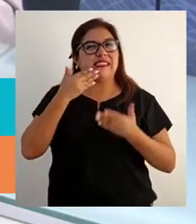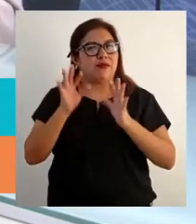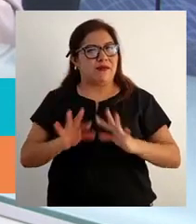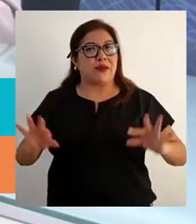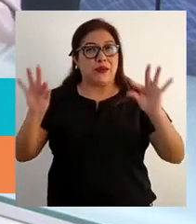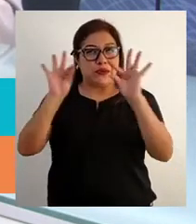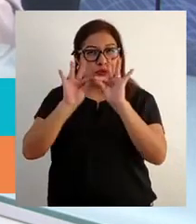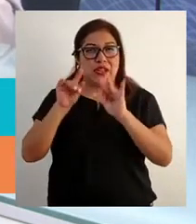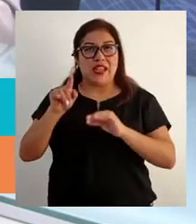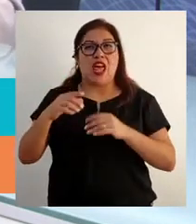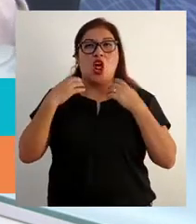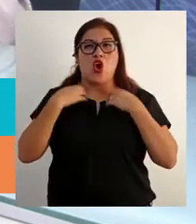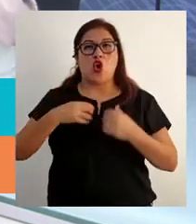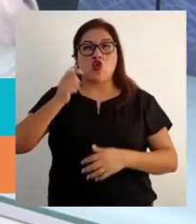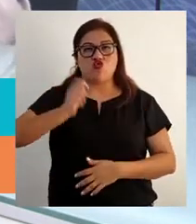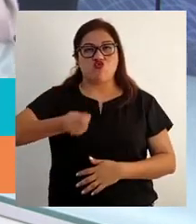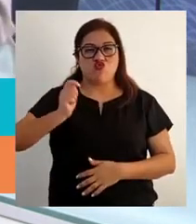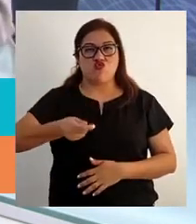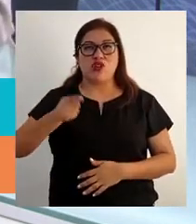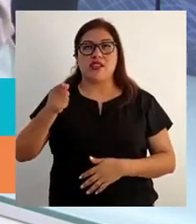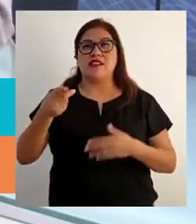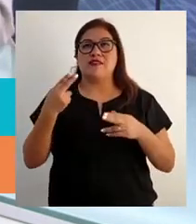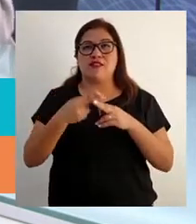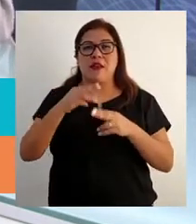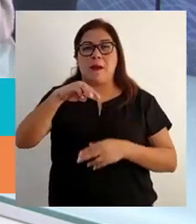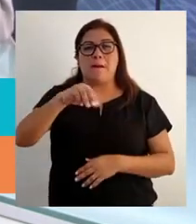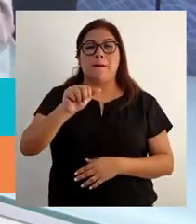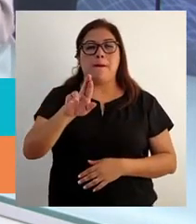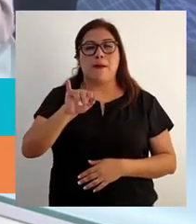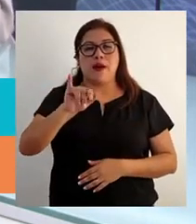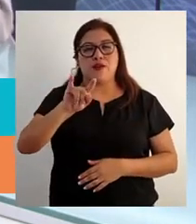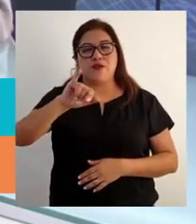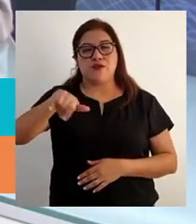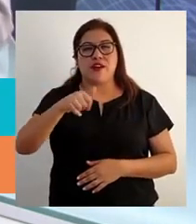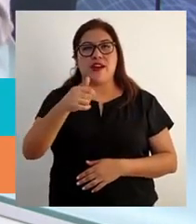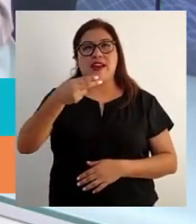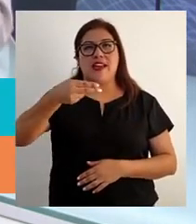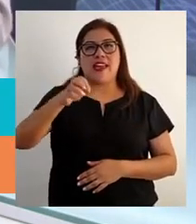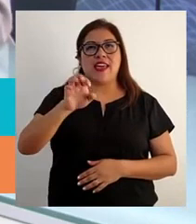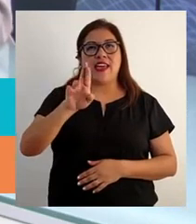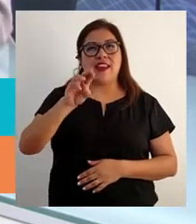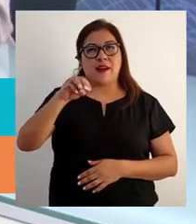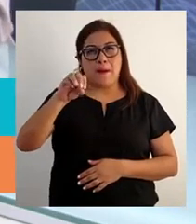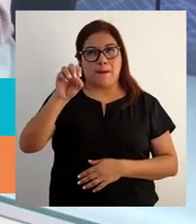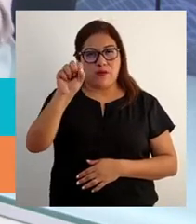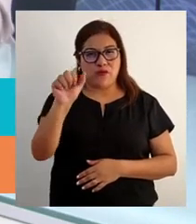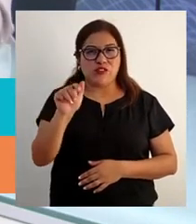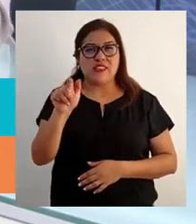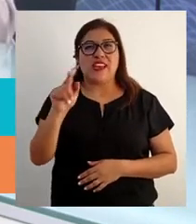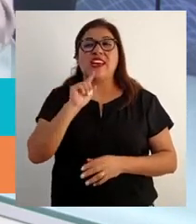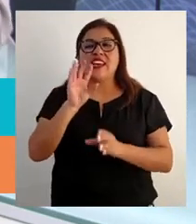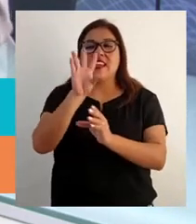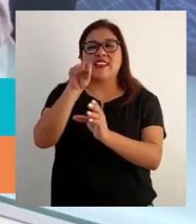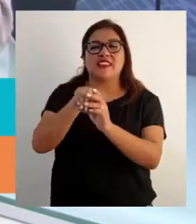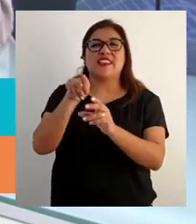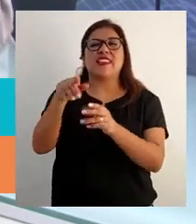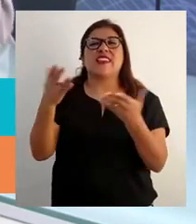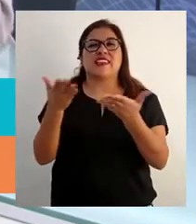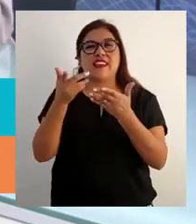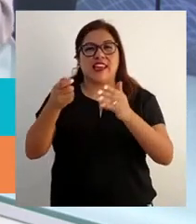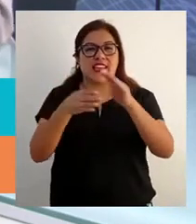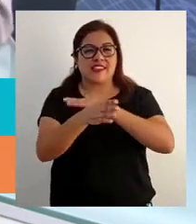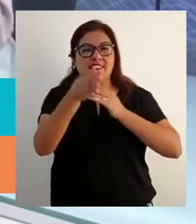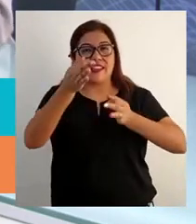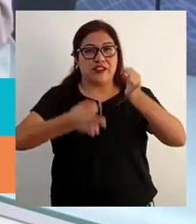la jueza, la doctora Maruja Hermosa, la cual es integrante de la Comisión de Acceso a la